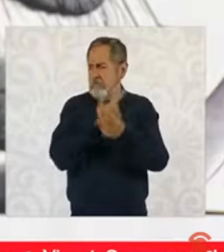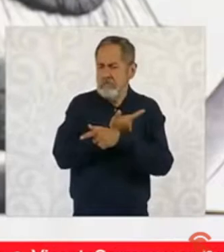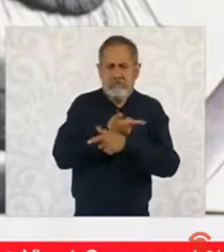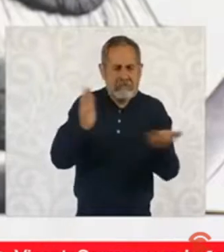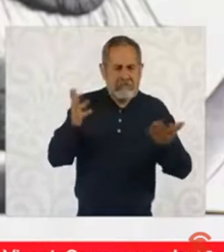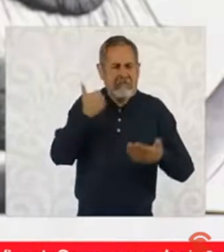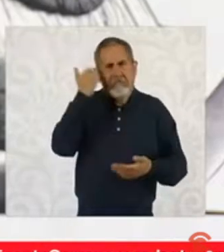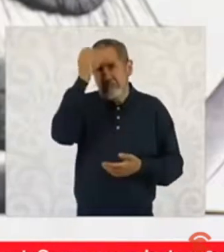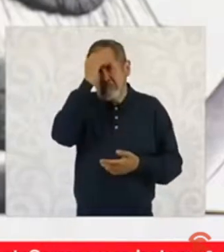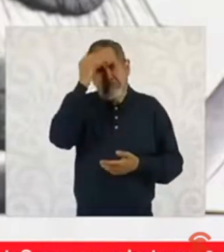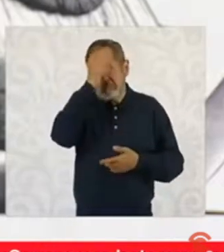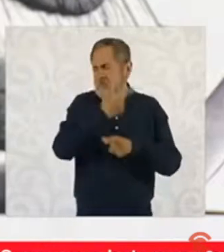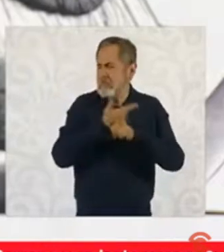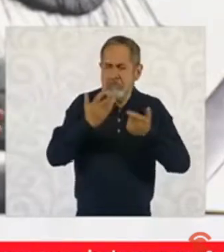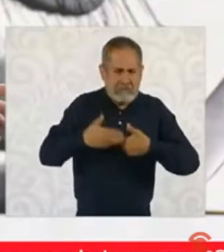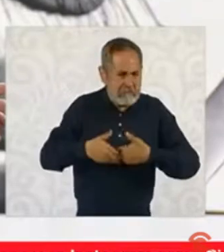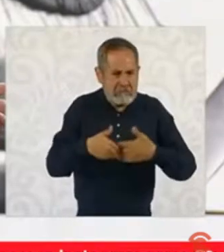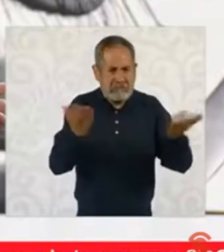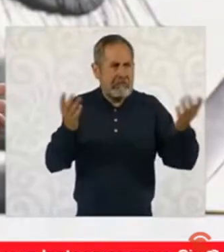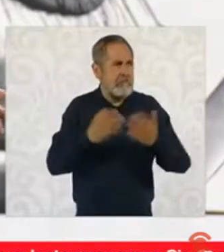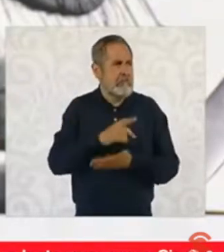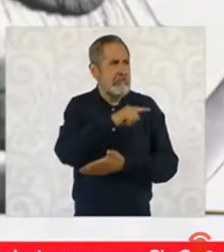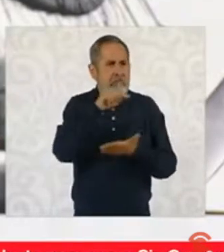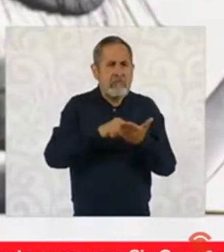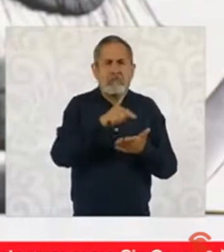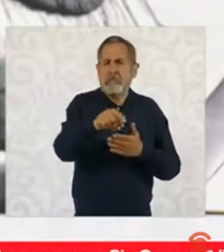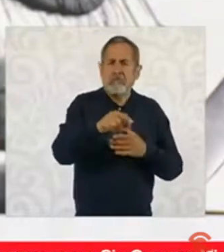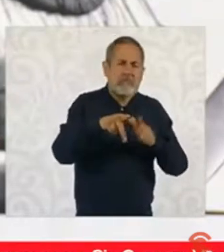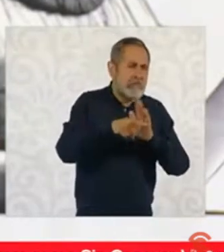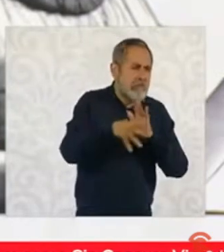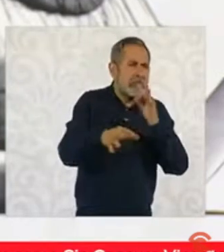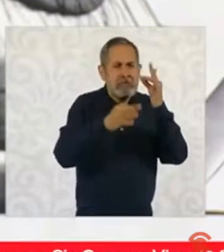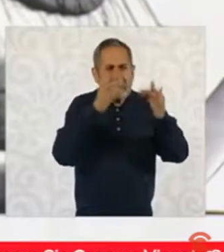uno quiera en cualquier medio?